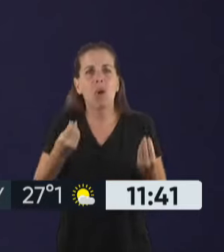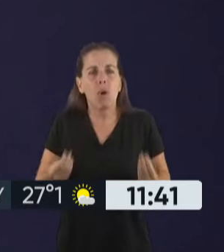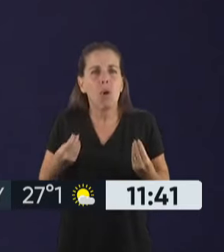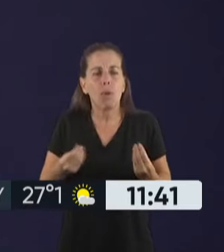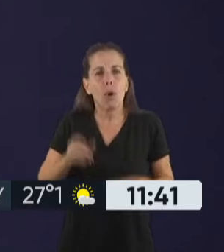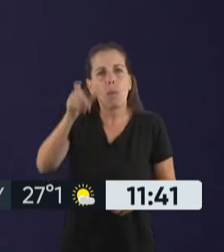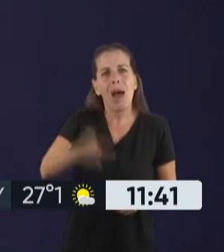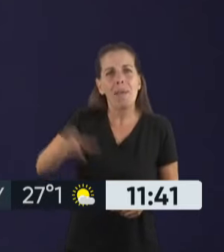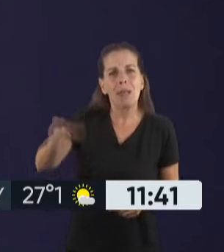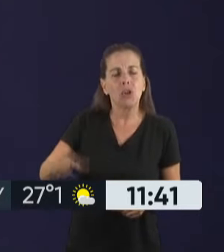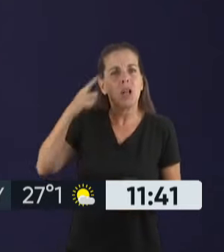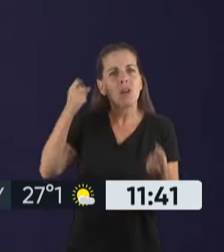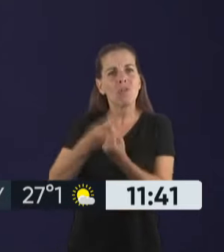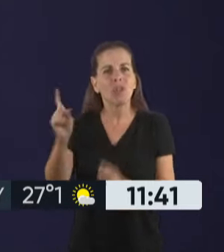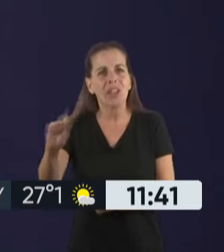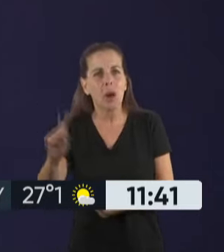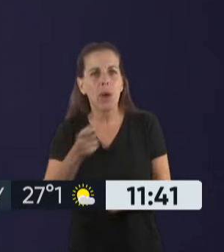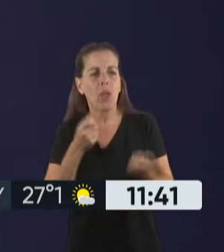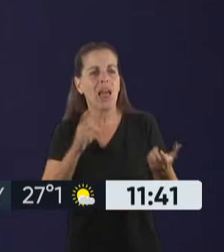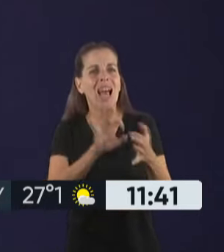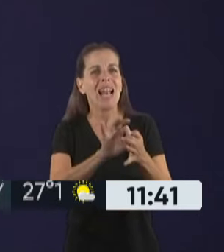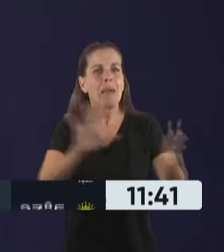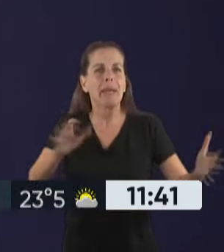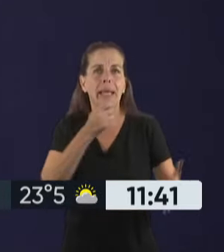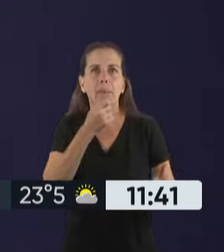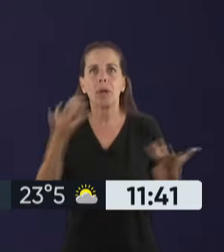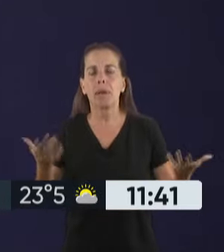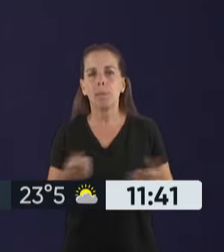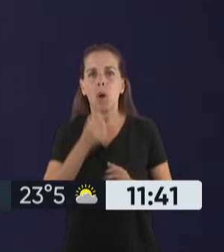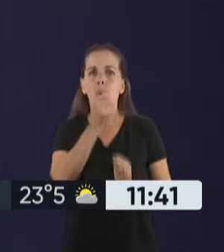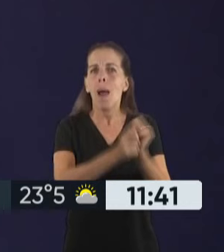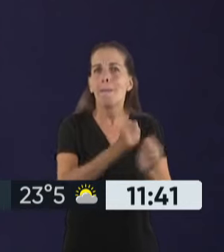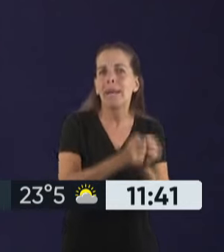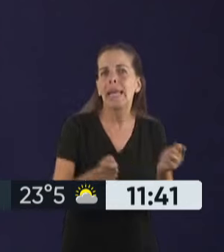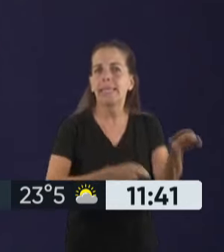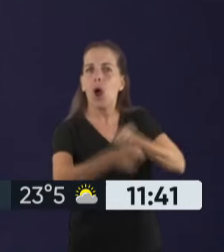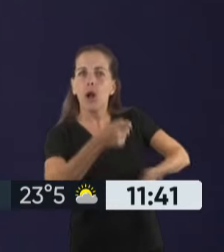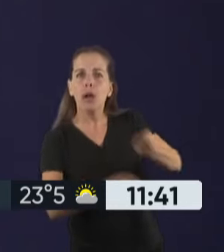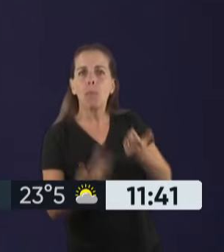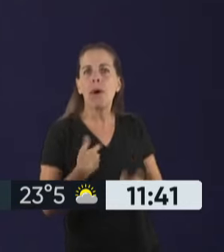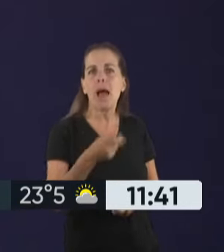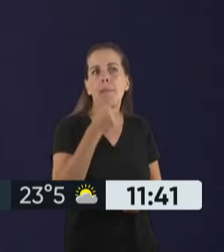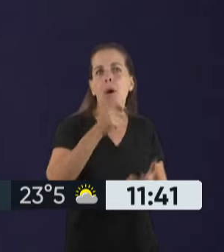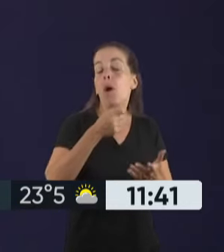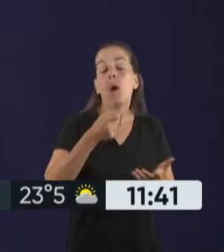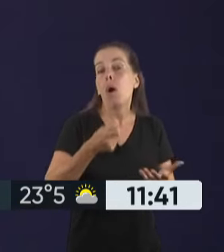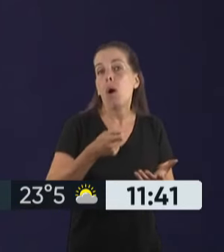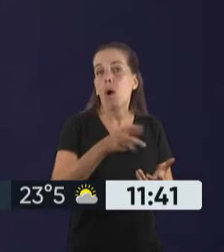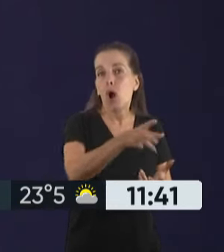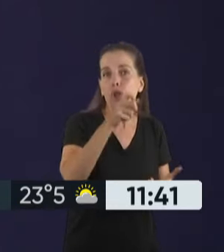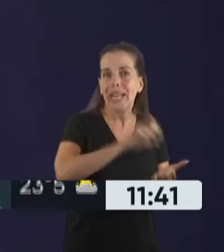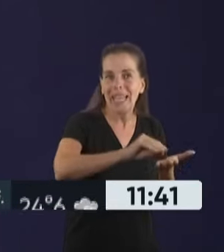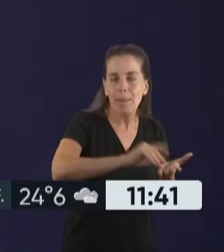de libertades como no sé la libertad de contratar o de firmar un alquiler o la